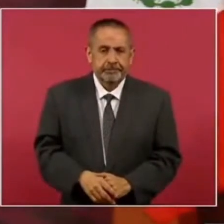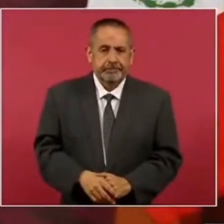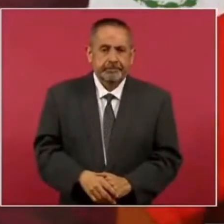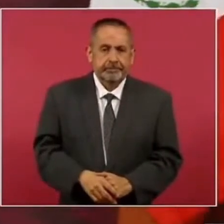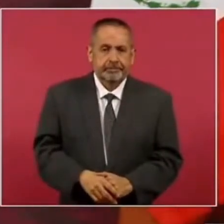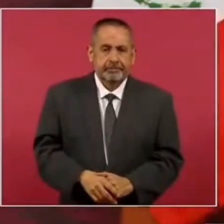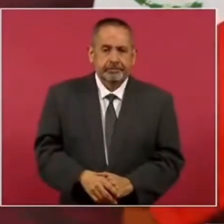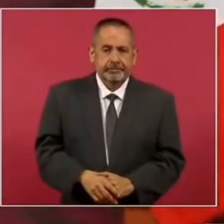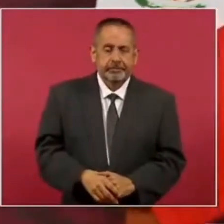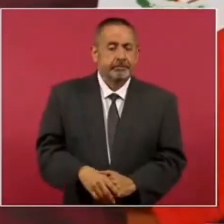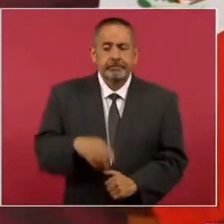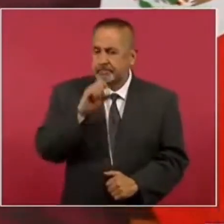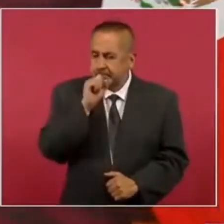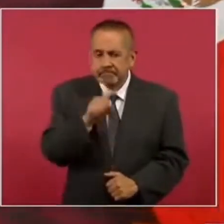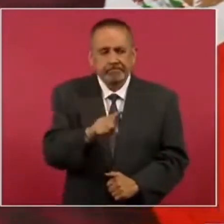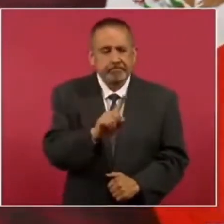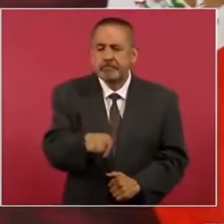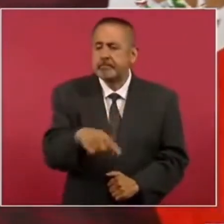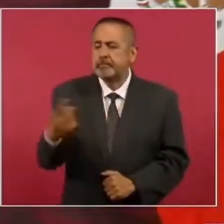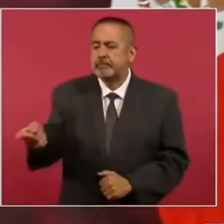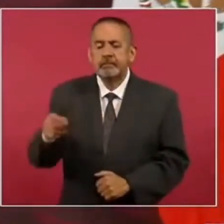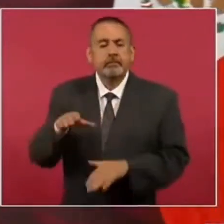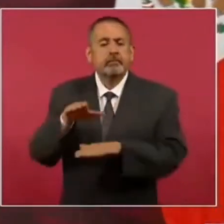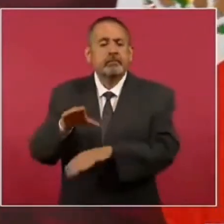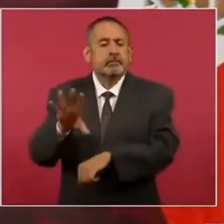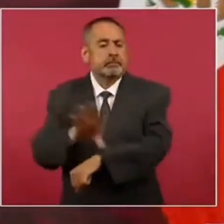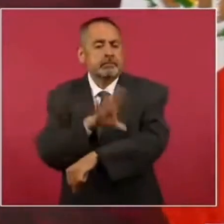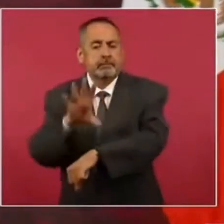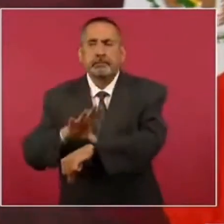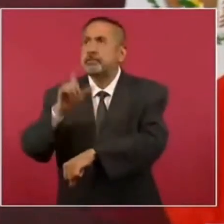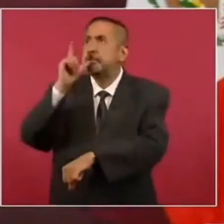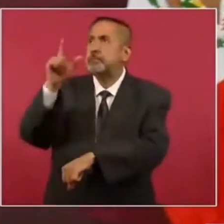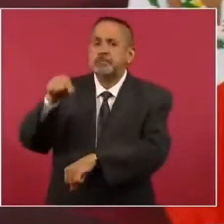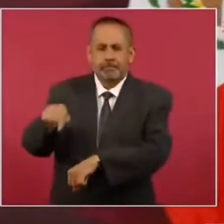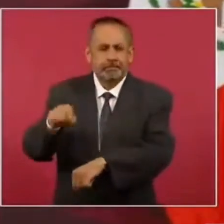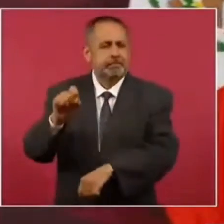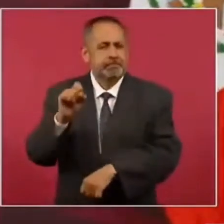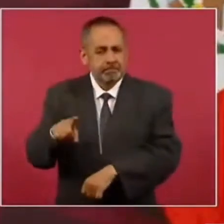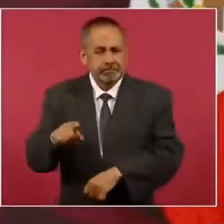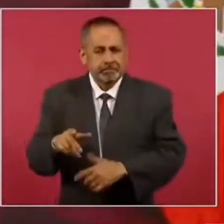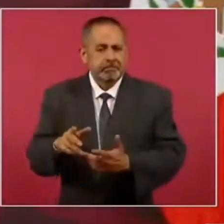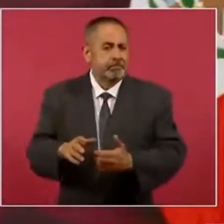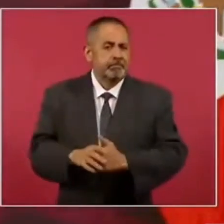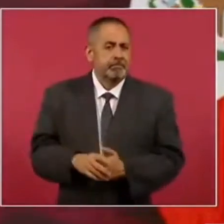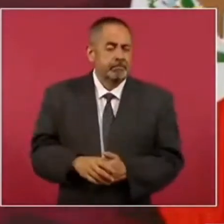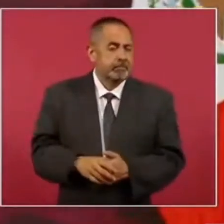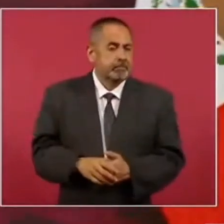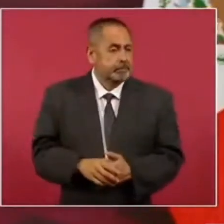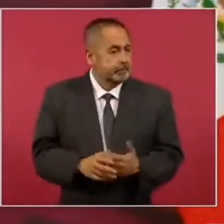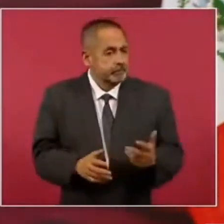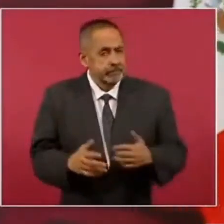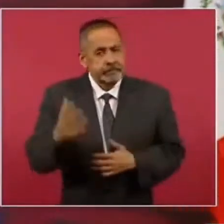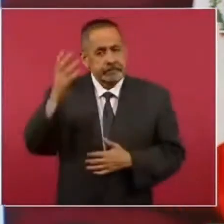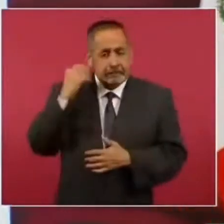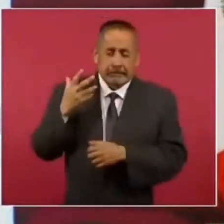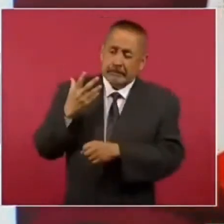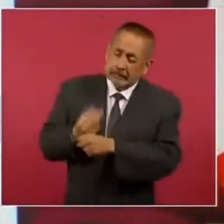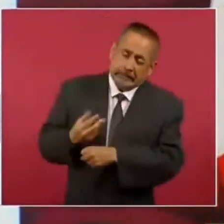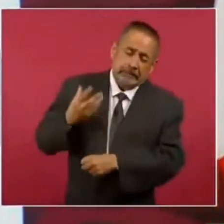Y lo mismo en la industria eléctrica. Pues y con todo el esfuerzo que se ha